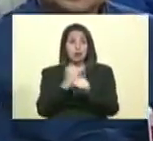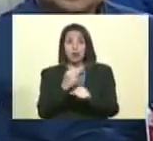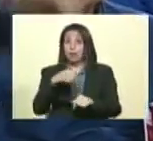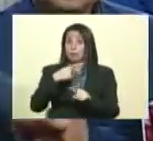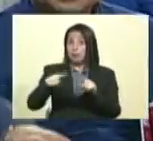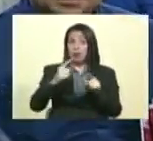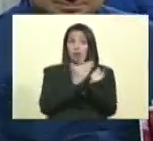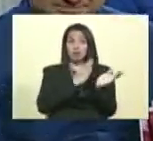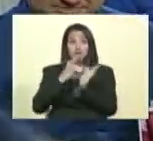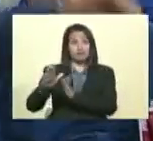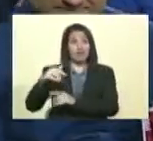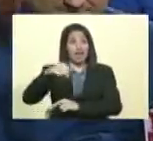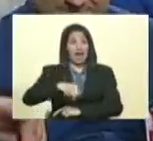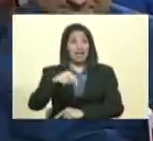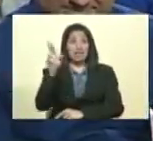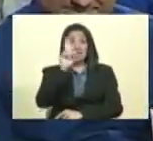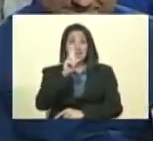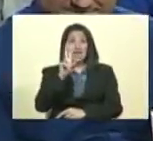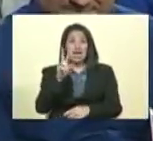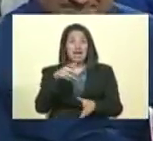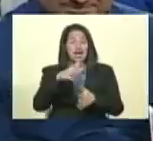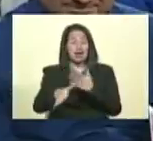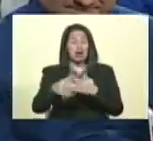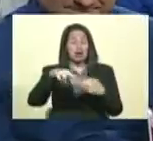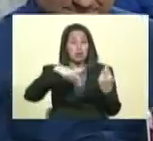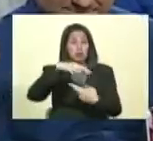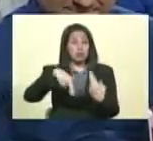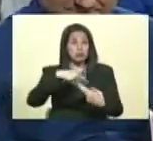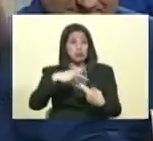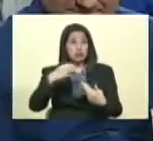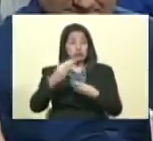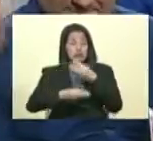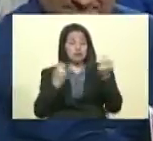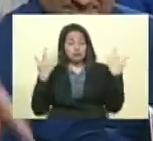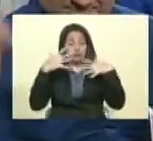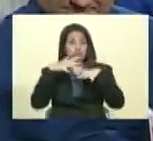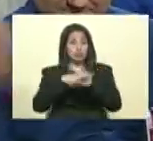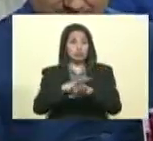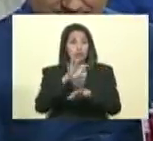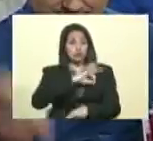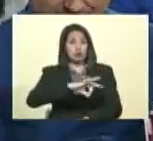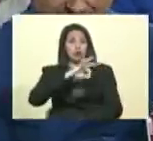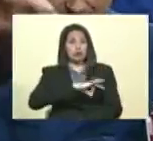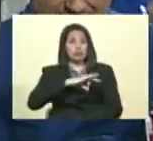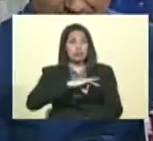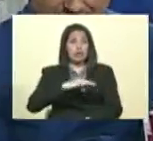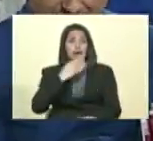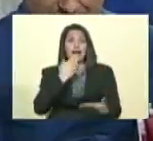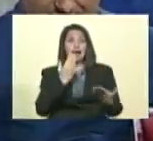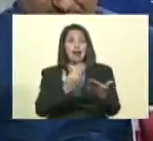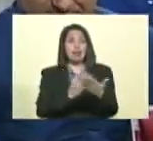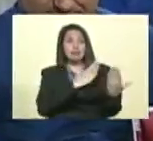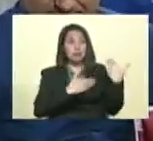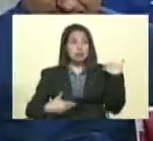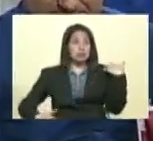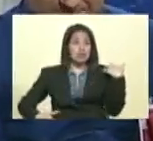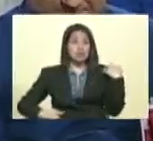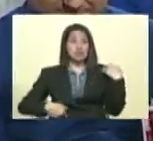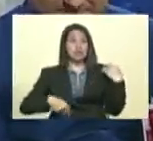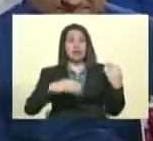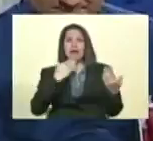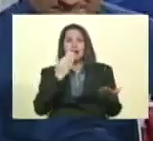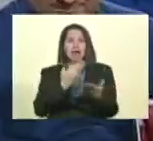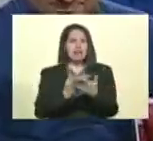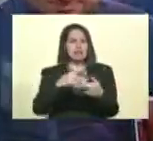hace justicia con todos los trabajadores, se hace inclusión social, gracias a la revolución, gracias a un presidente obrero que está pendiente de todos los